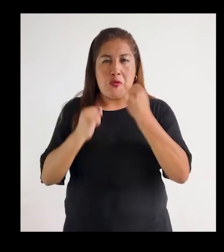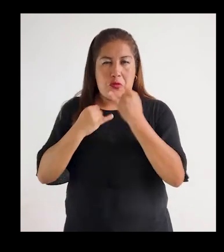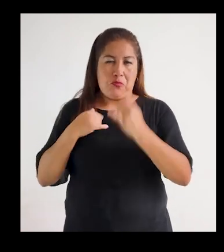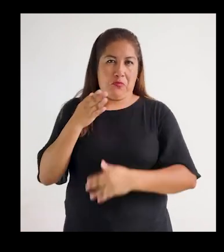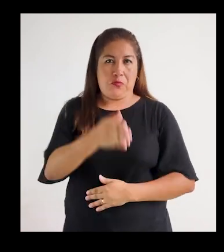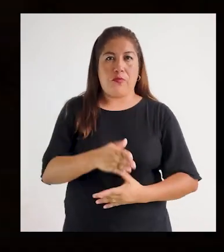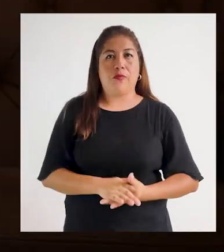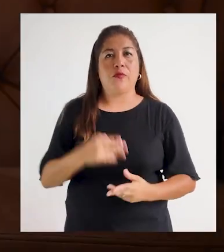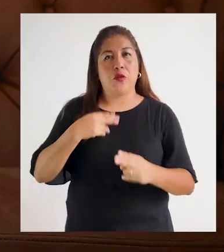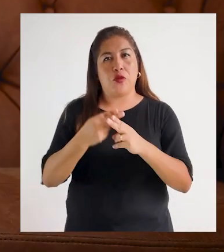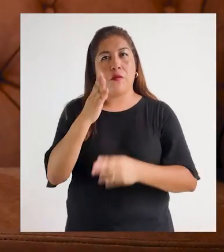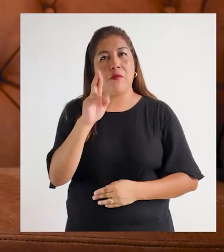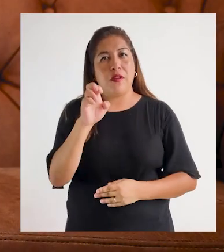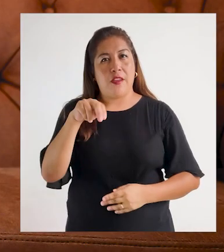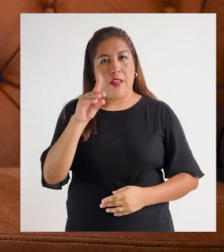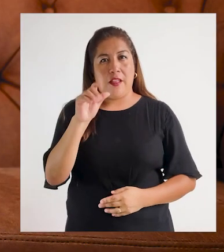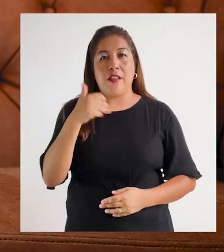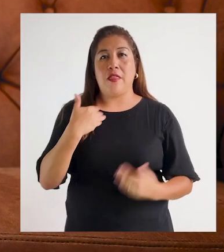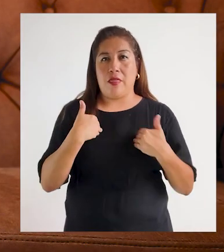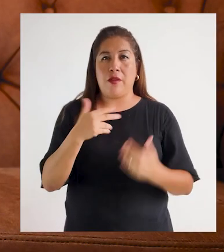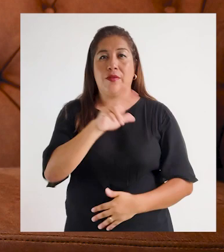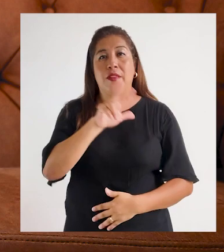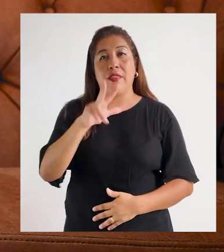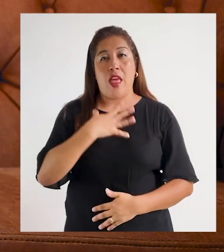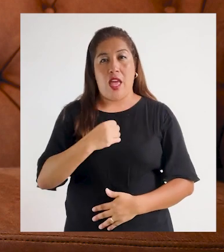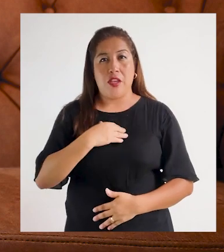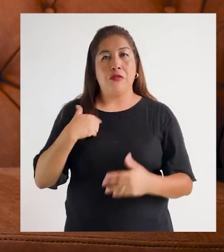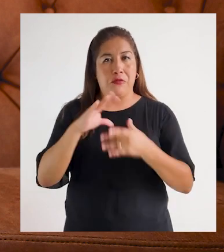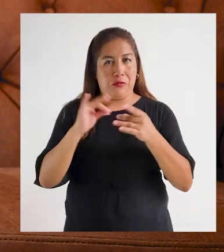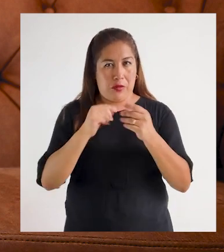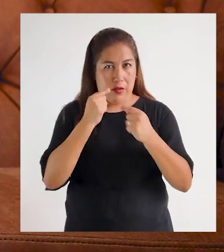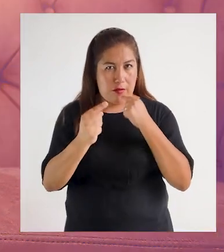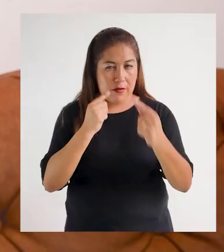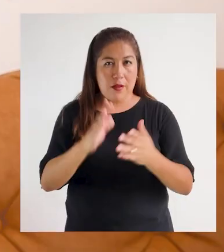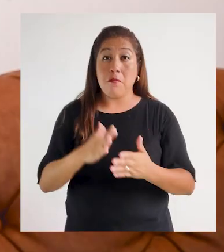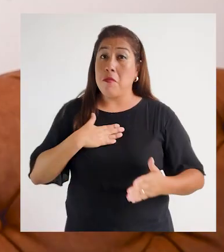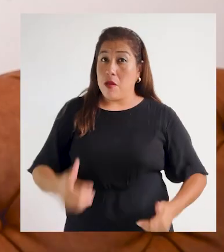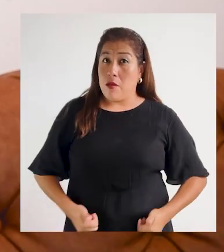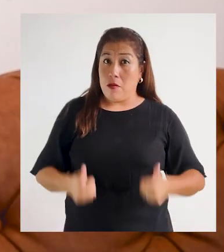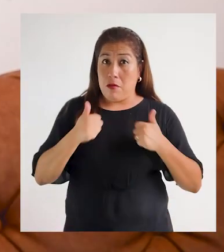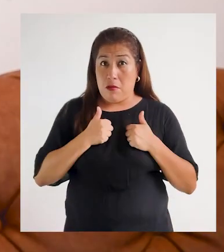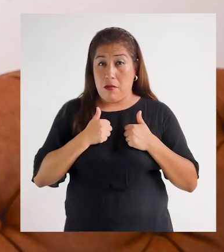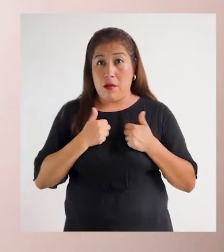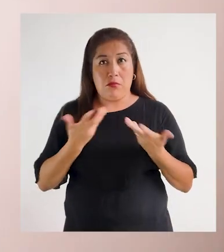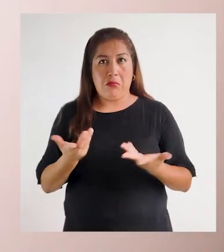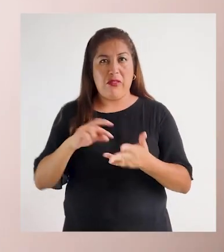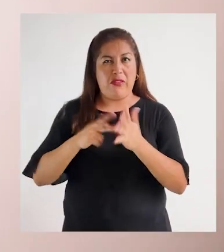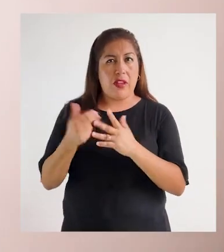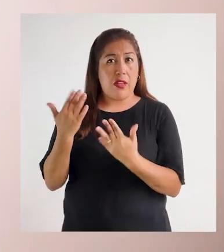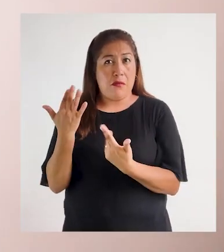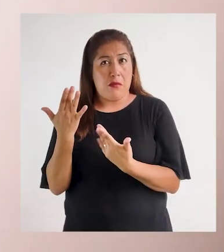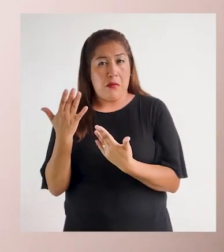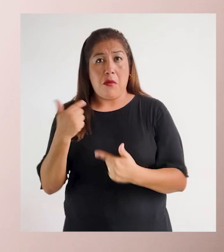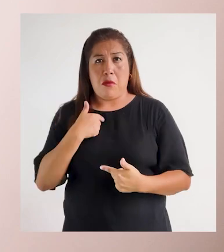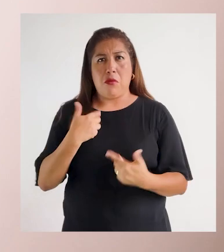esto. Soy Brenda Bengolea, tengo 33 años y te vengo a contar mi historia. La vida no te va a esperar. Entonces dije